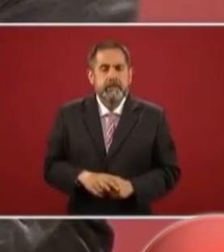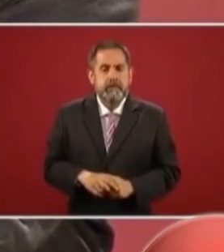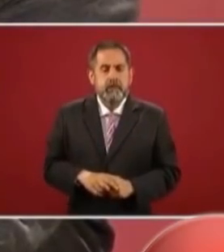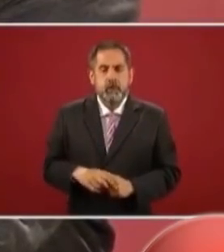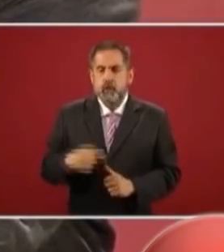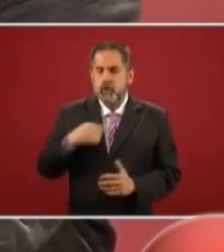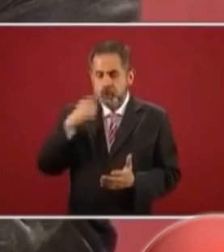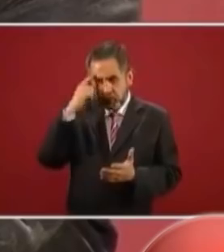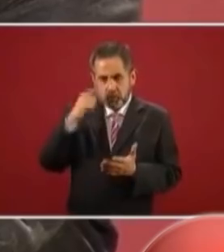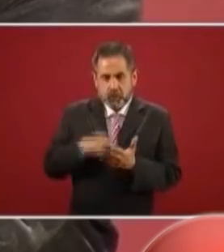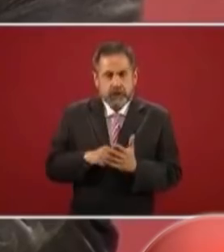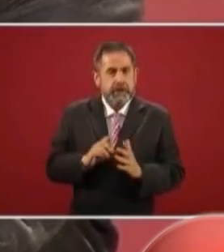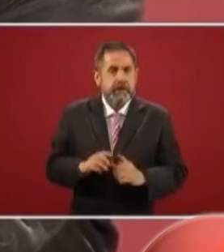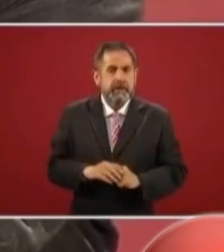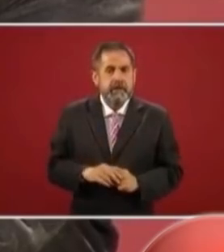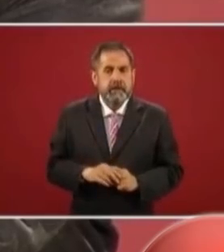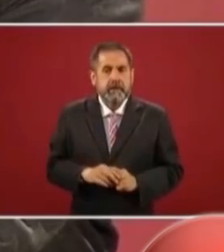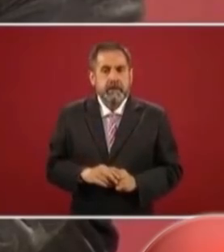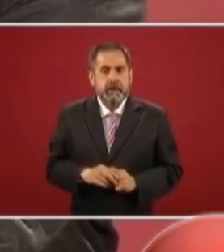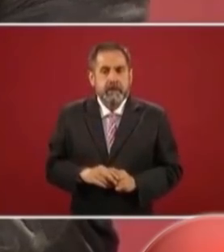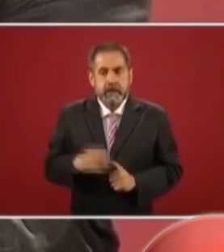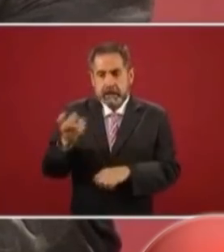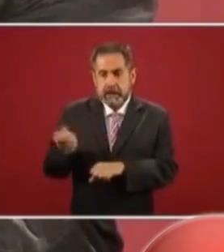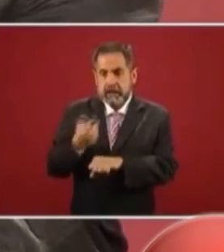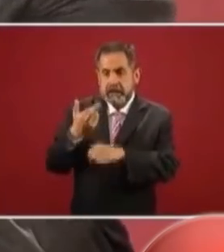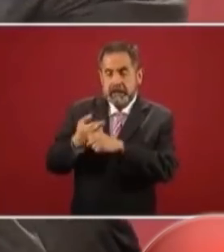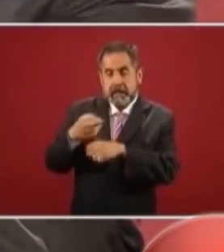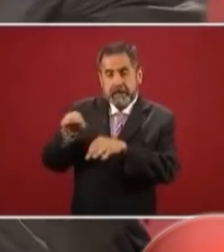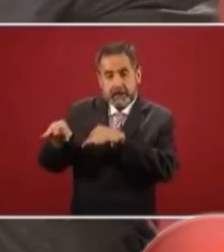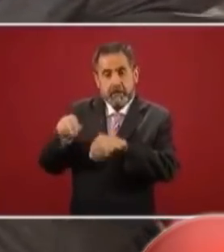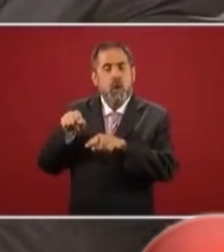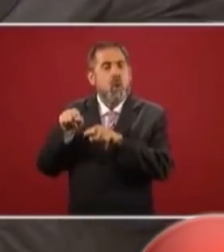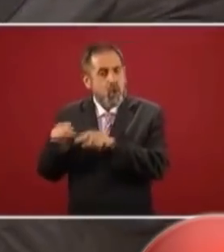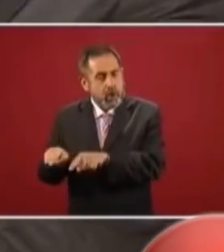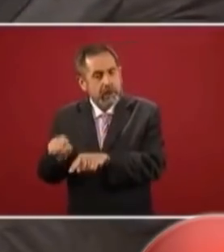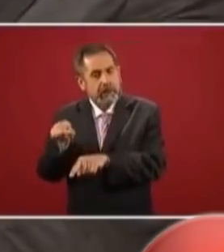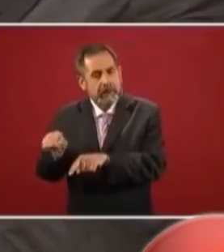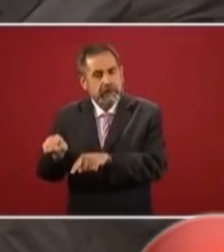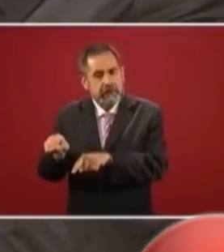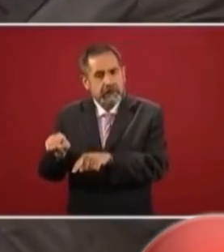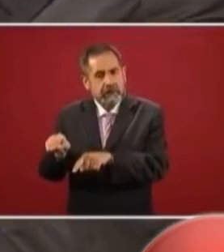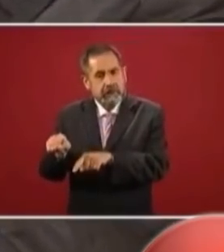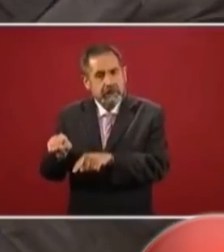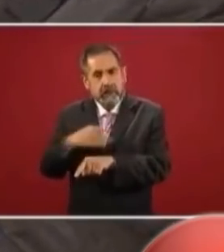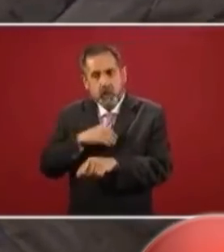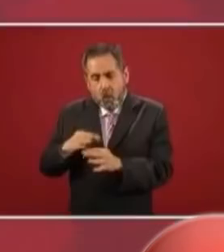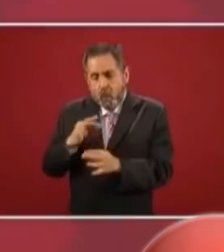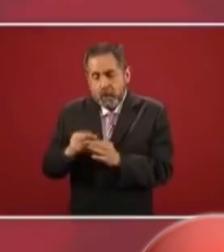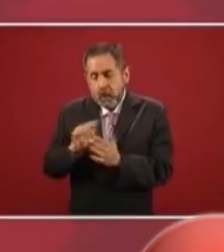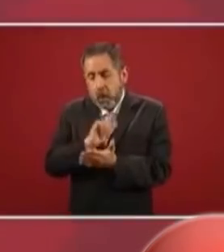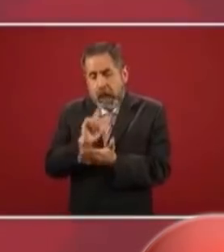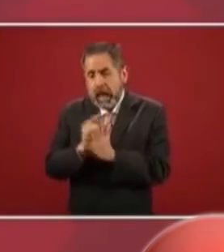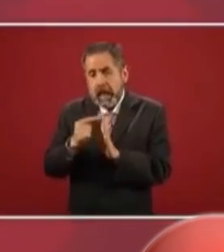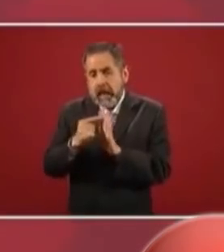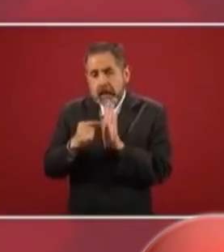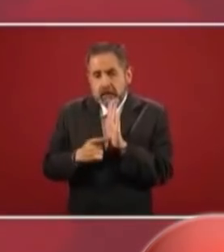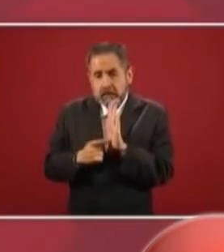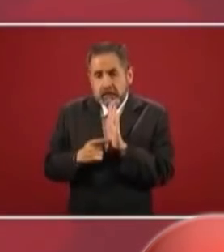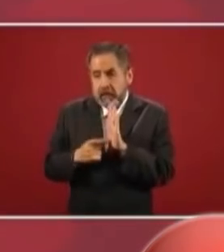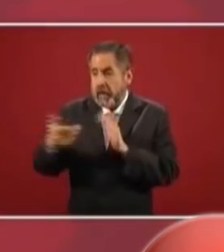Yo creo que la Secretaría del Trabajo tiene que cumplir con la ley y el